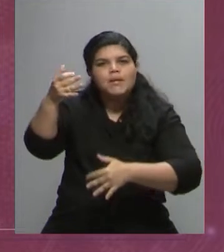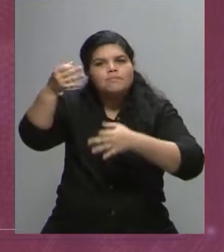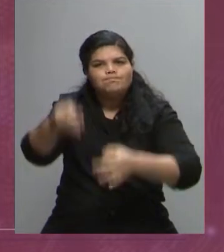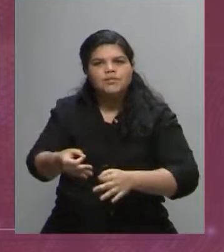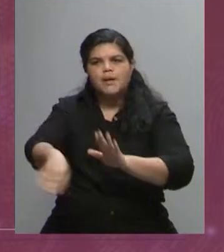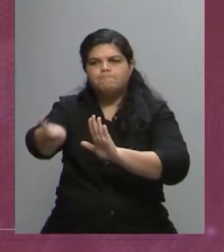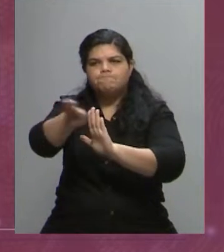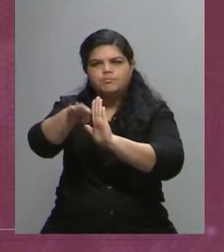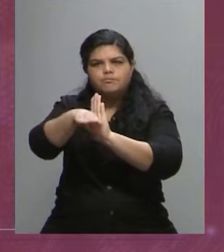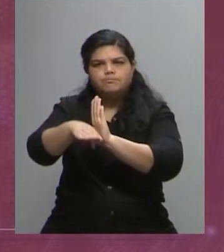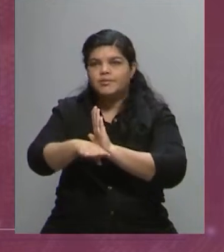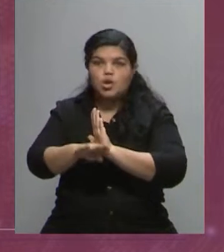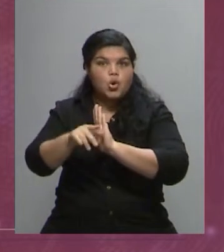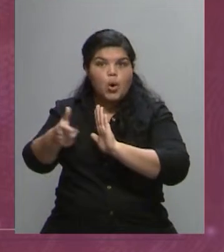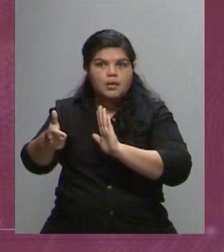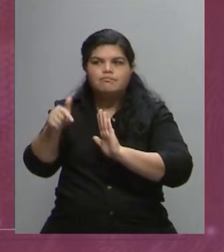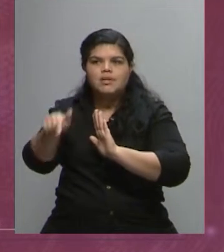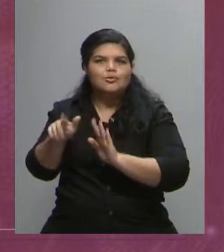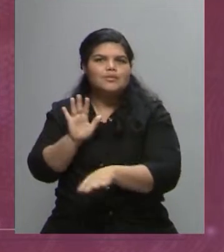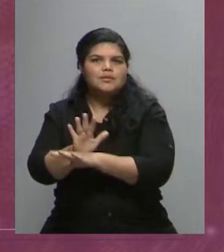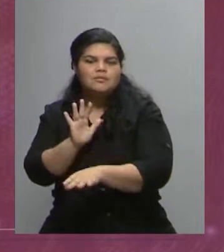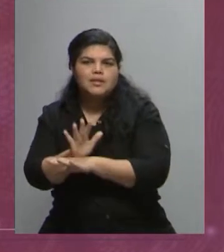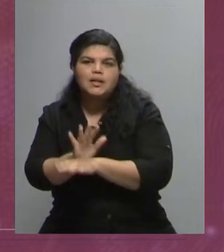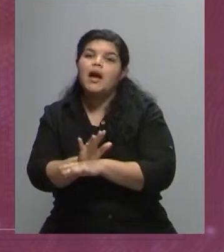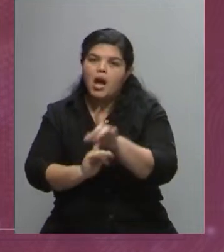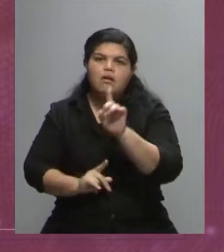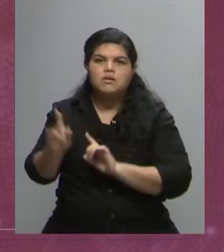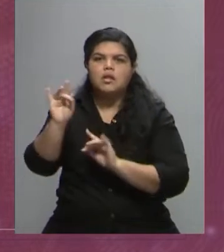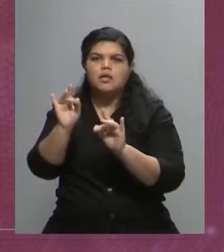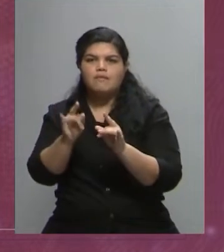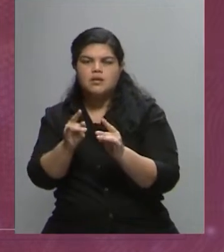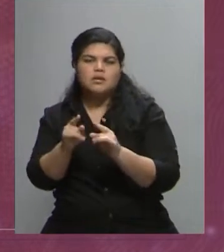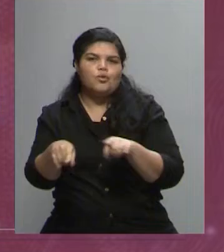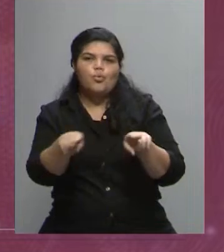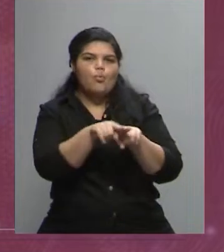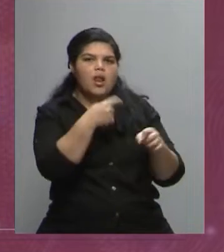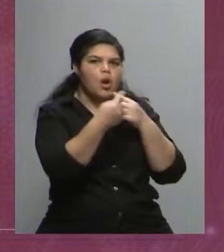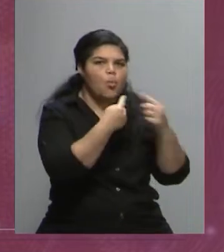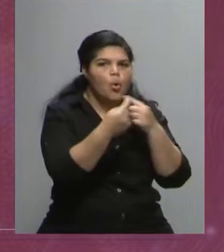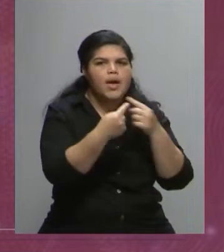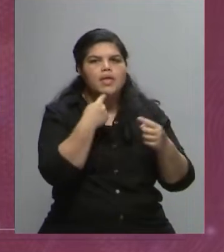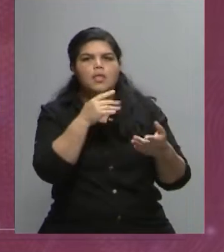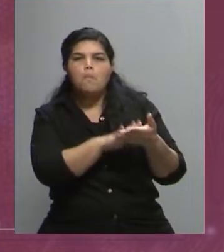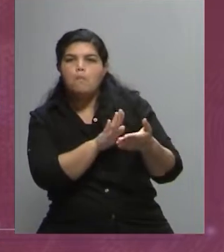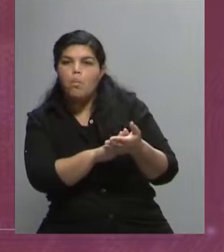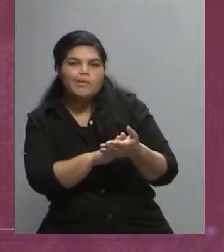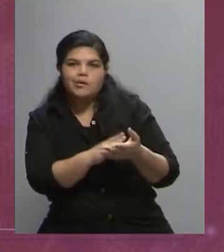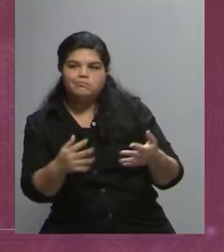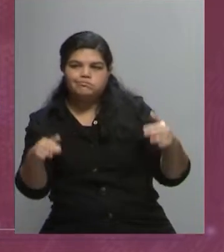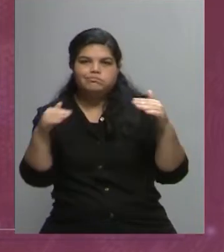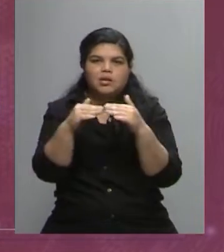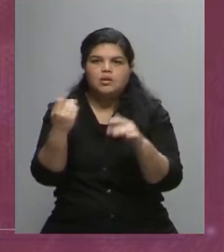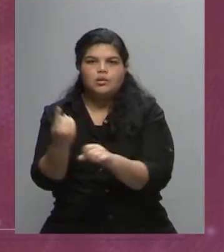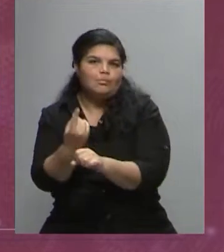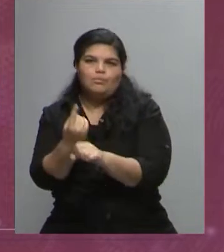datos como en circunstancias ideales, como muchas encuestas o experimentos, ¿no? Bien, y respecto de el